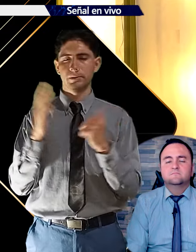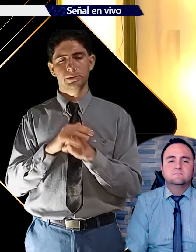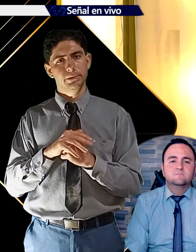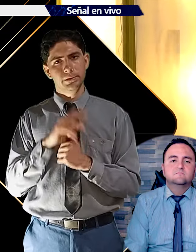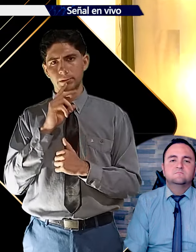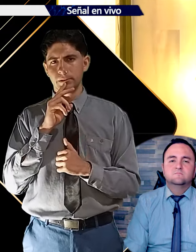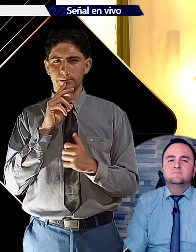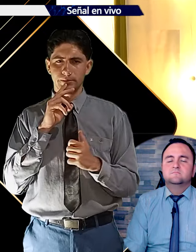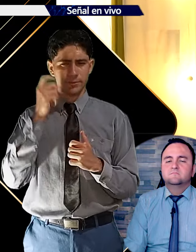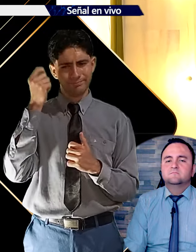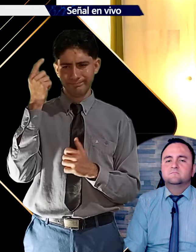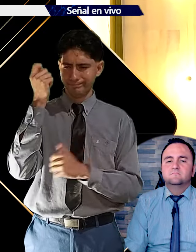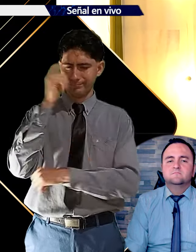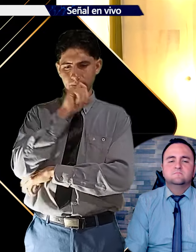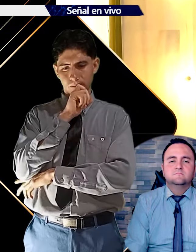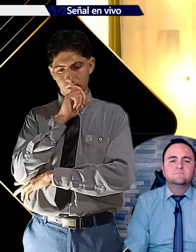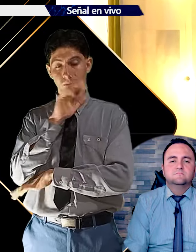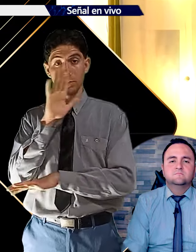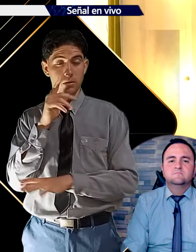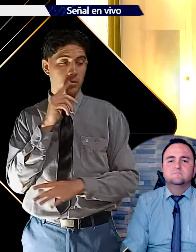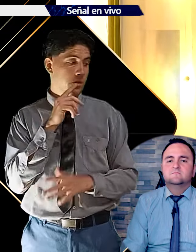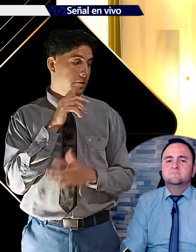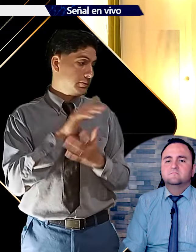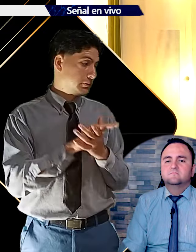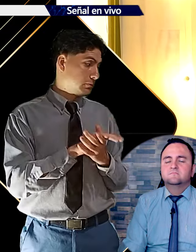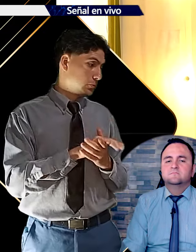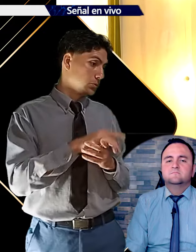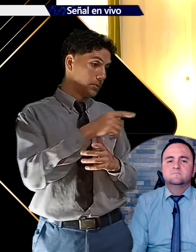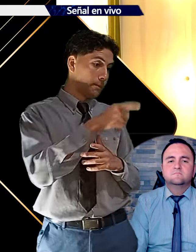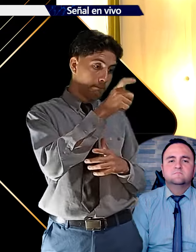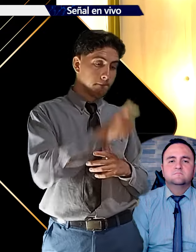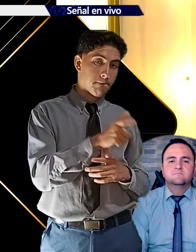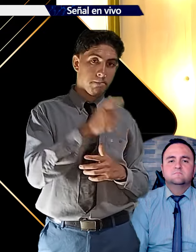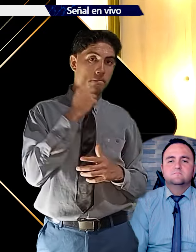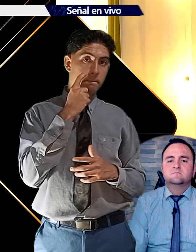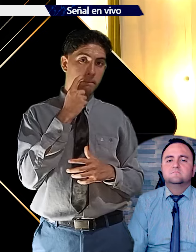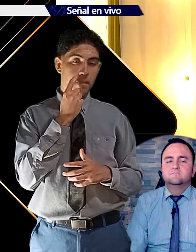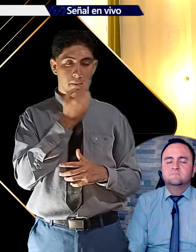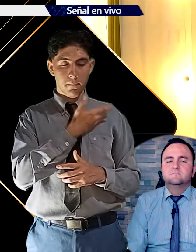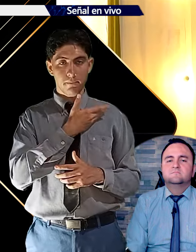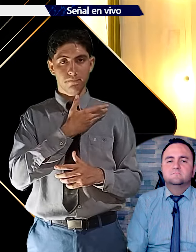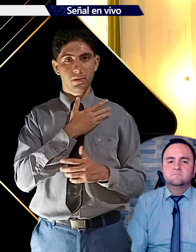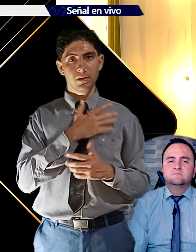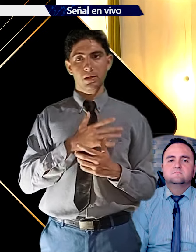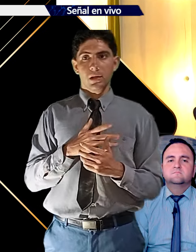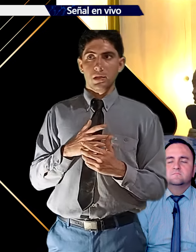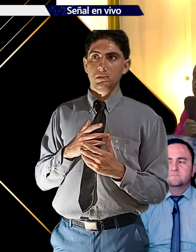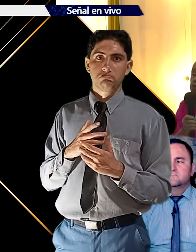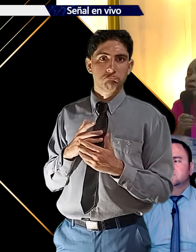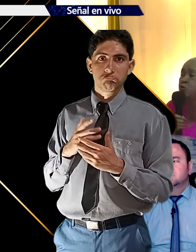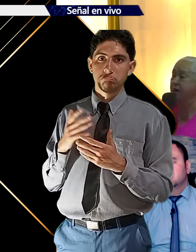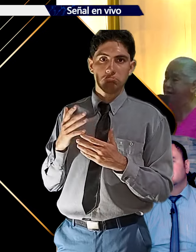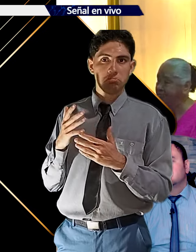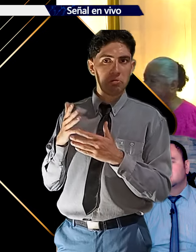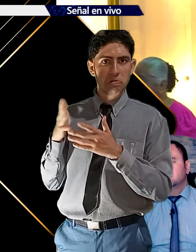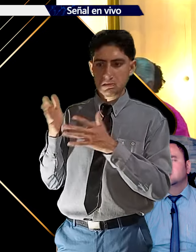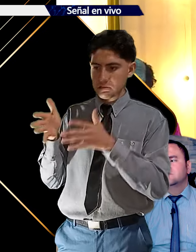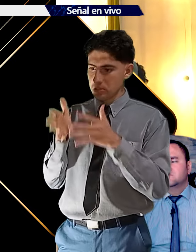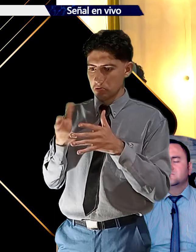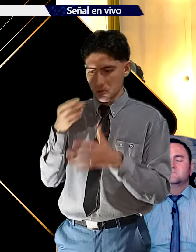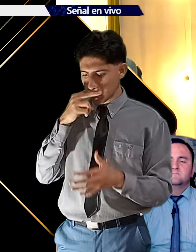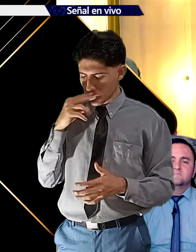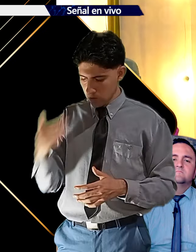ahí le toca mucho llenarse de paciencia, llenarse de amor, porque usted no le puede venir venir a exigir a su hijo lo que usted nunca le